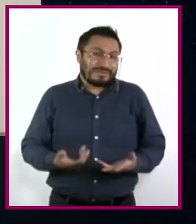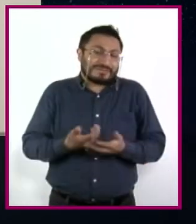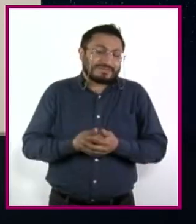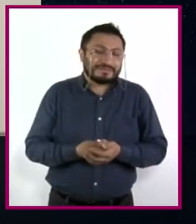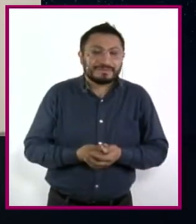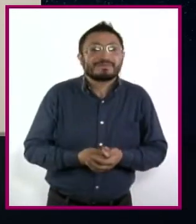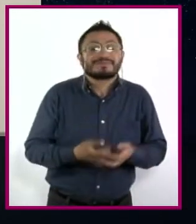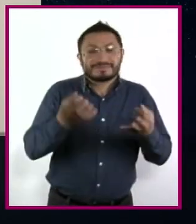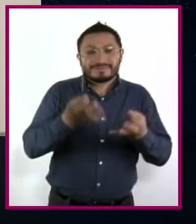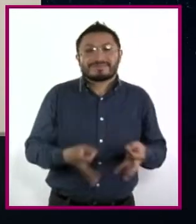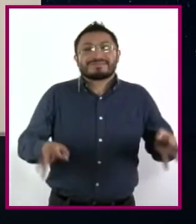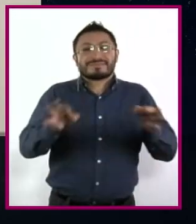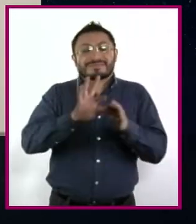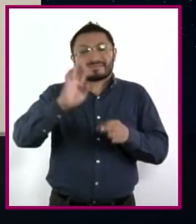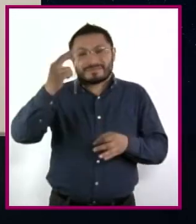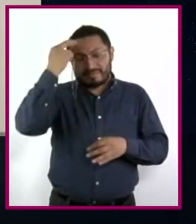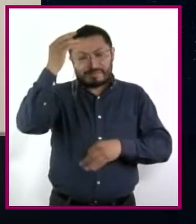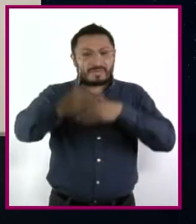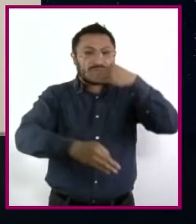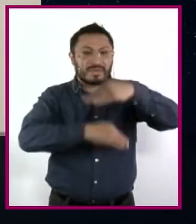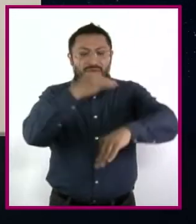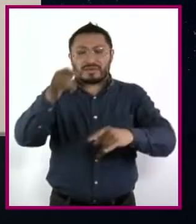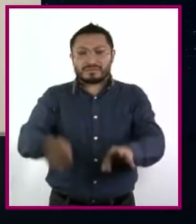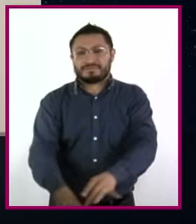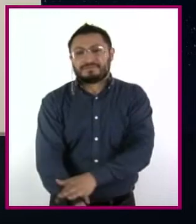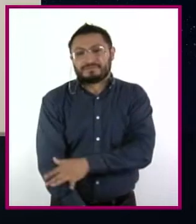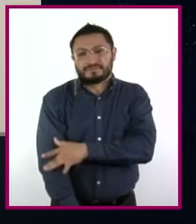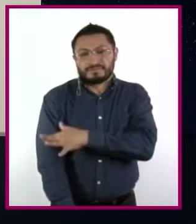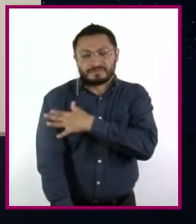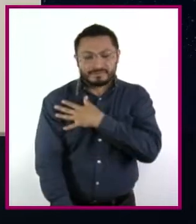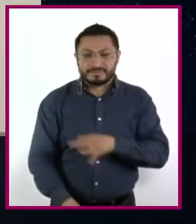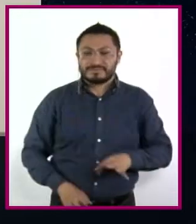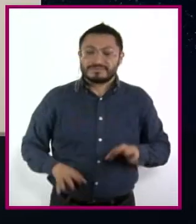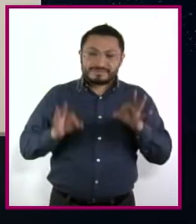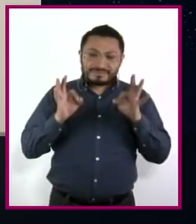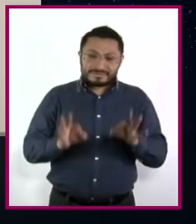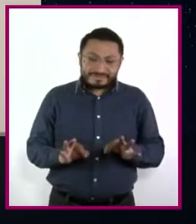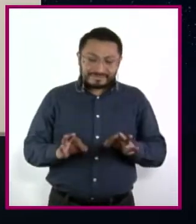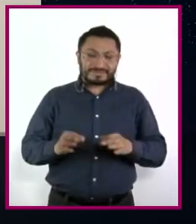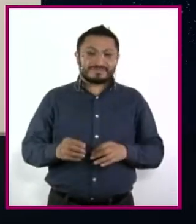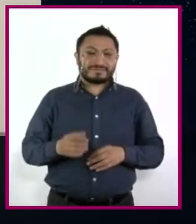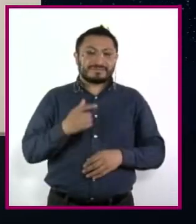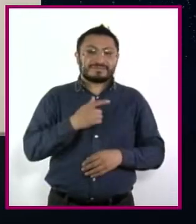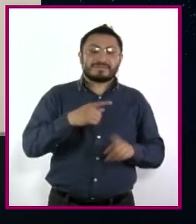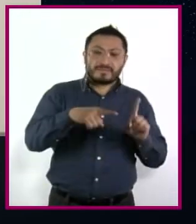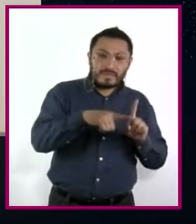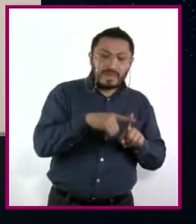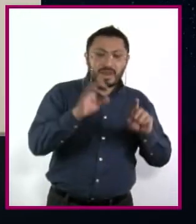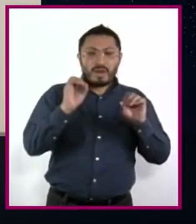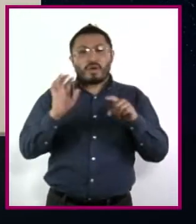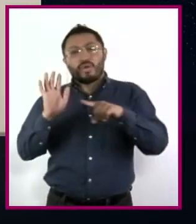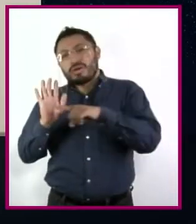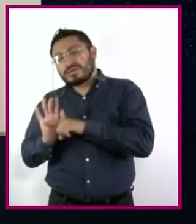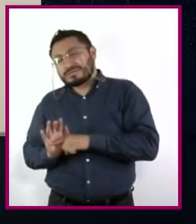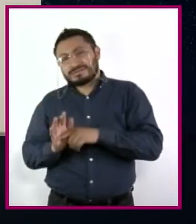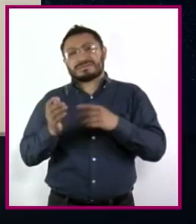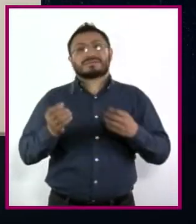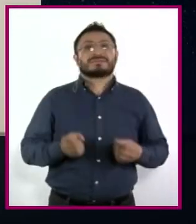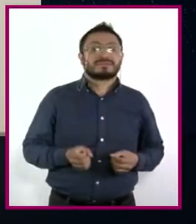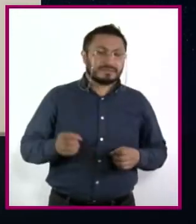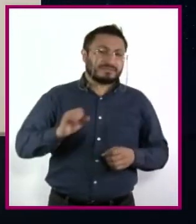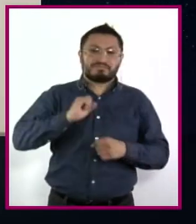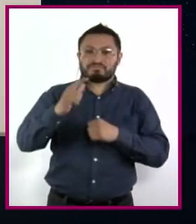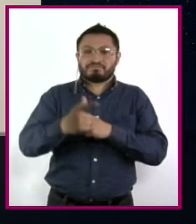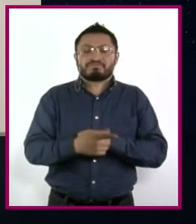mencionar que todas nuestras emociones, placenteras o displacenteras, nos van a comunicar